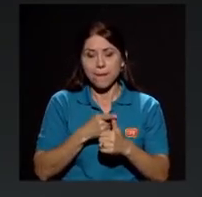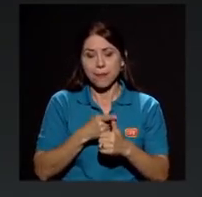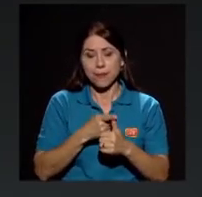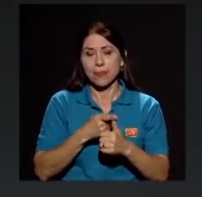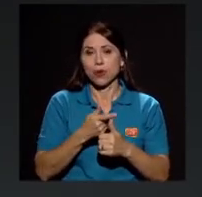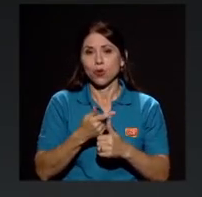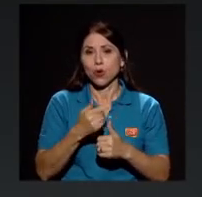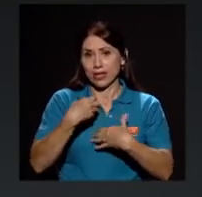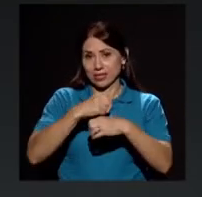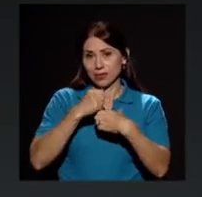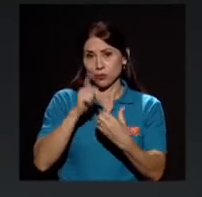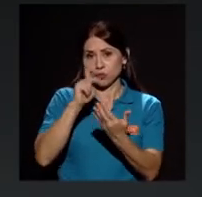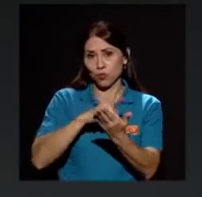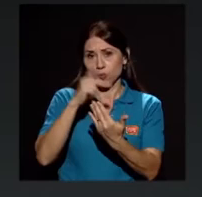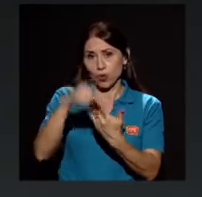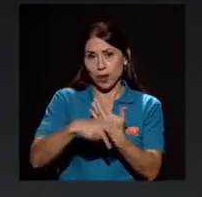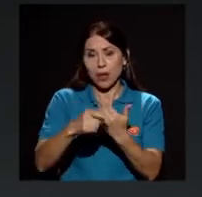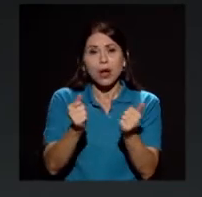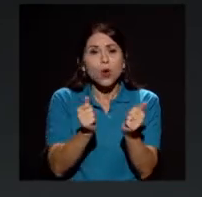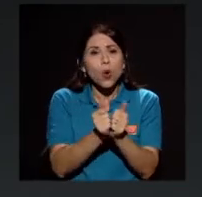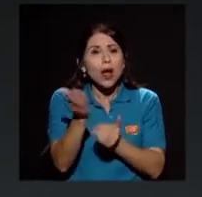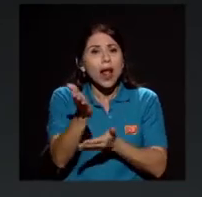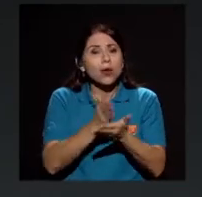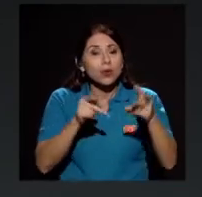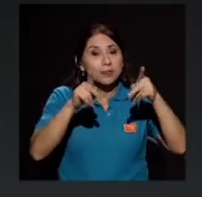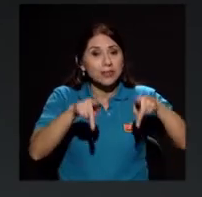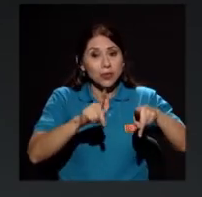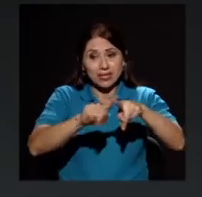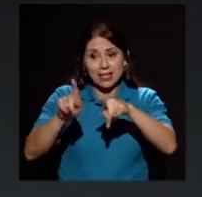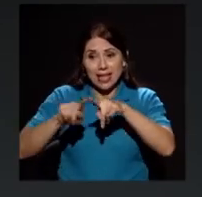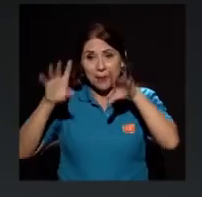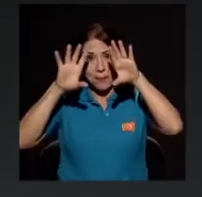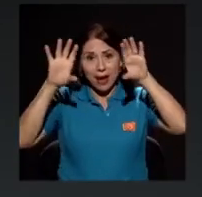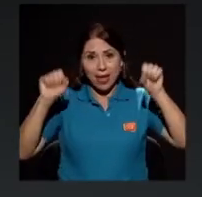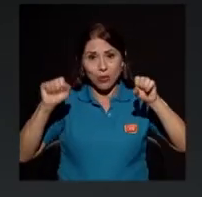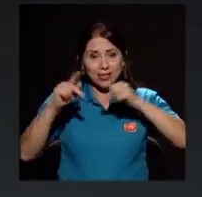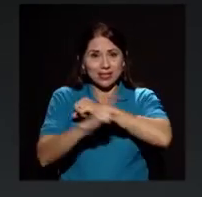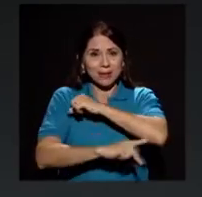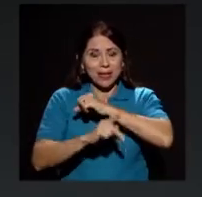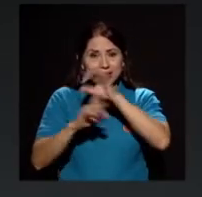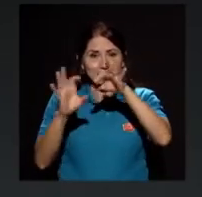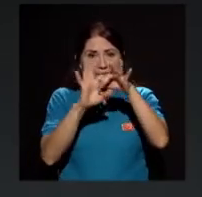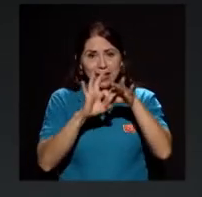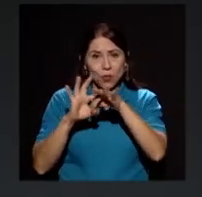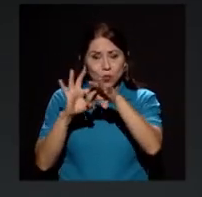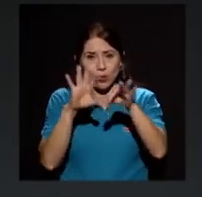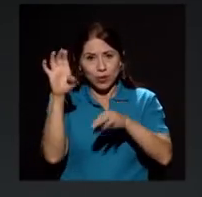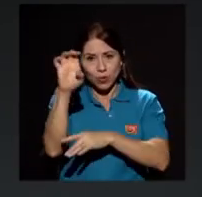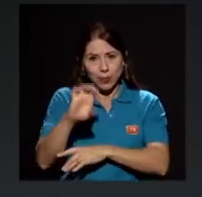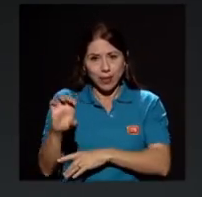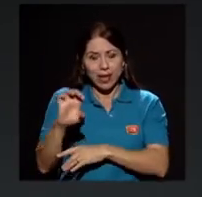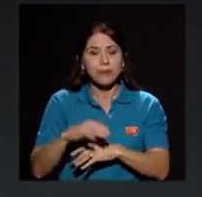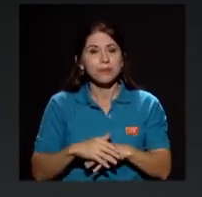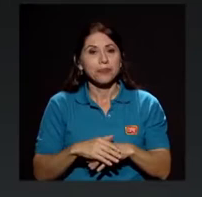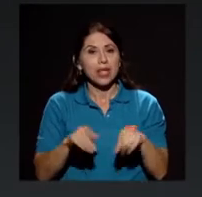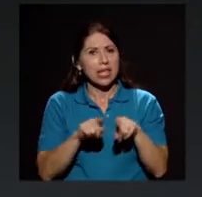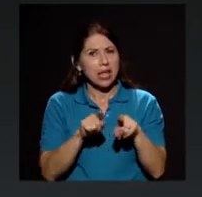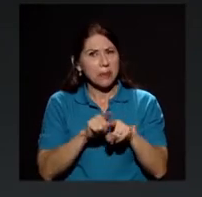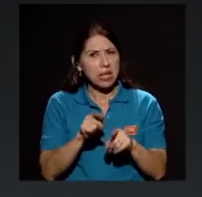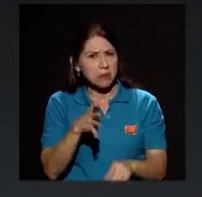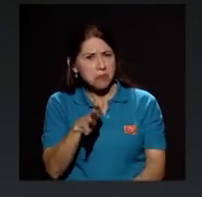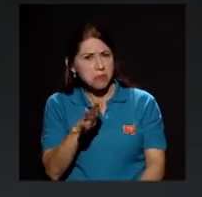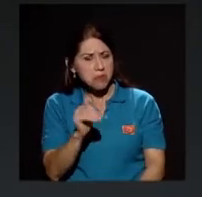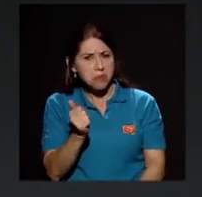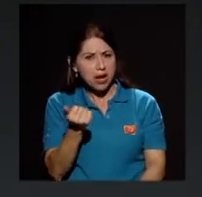programa con algunos de los embajadores de la europea y luego hace unos 14